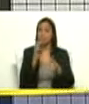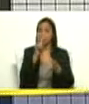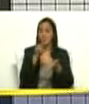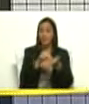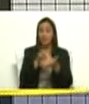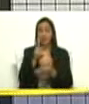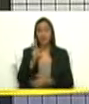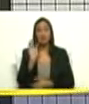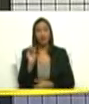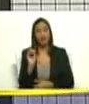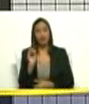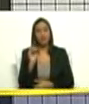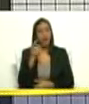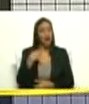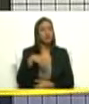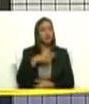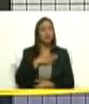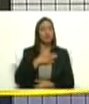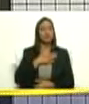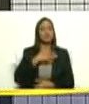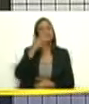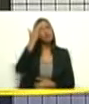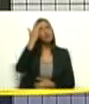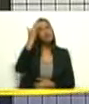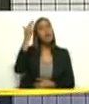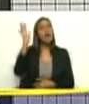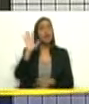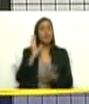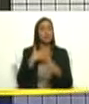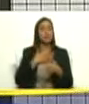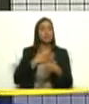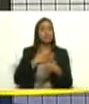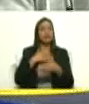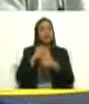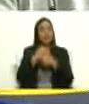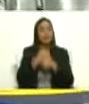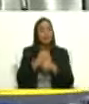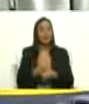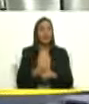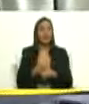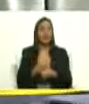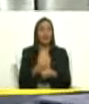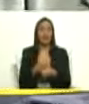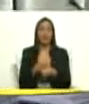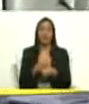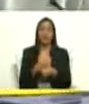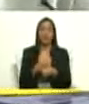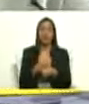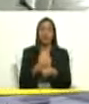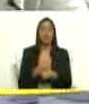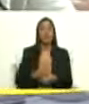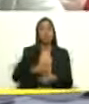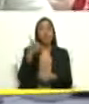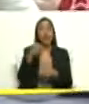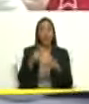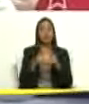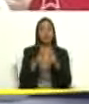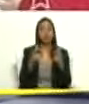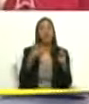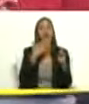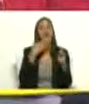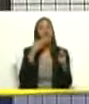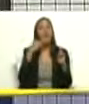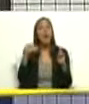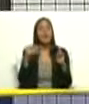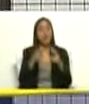y lo soñamos y lo esperamos y a la generación más joven muchachos y muchachas Pónganse de